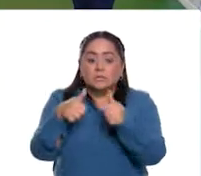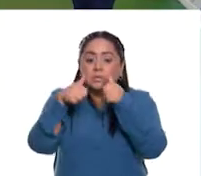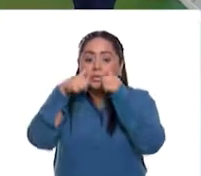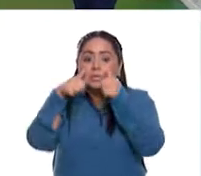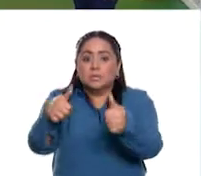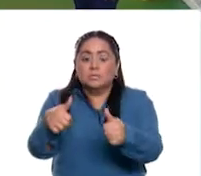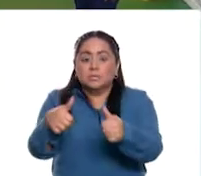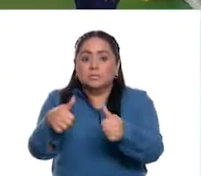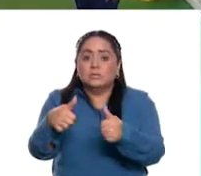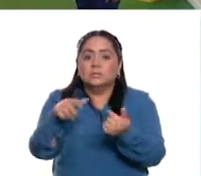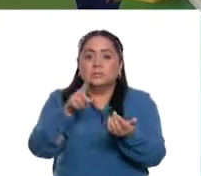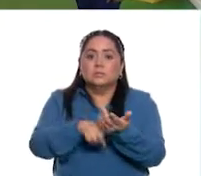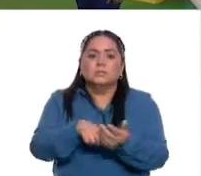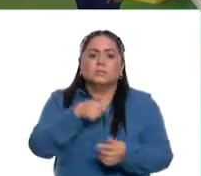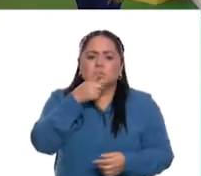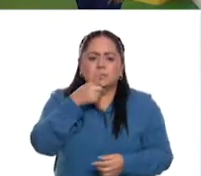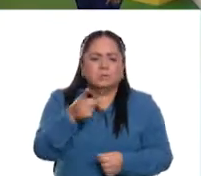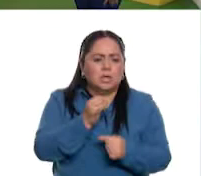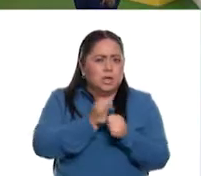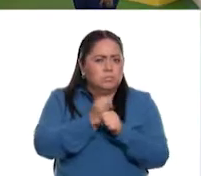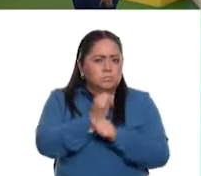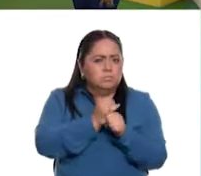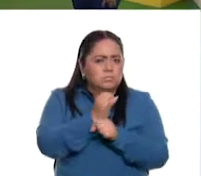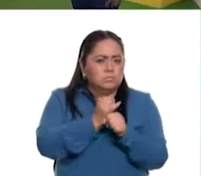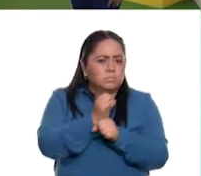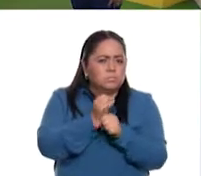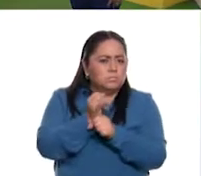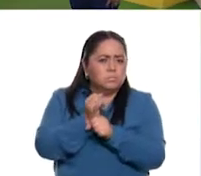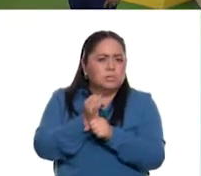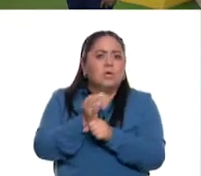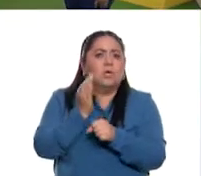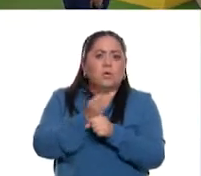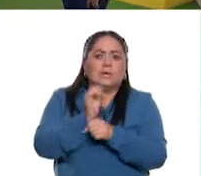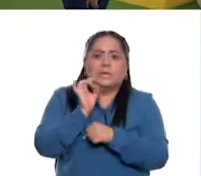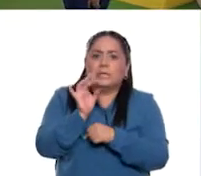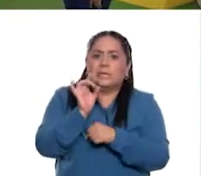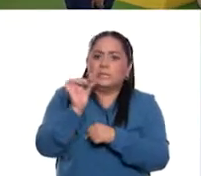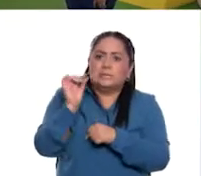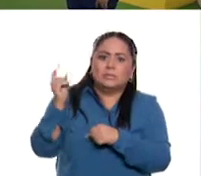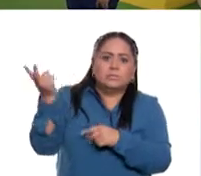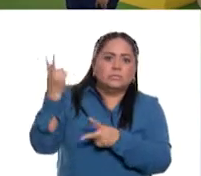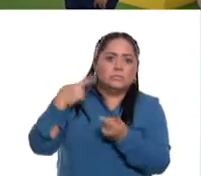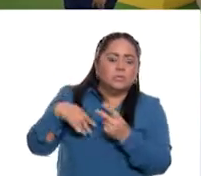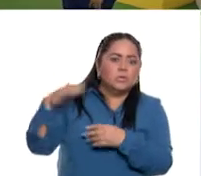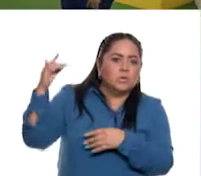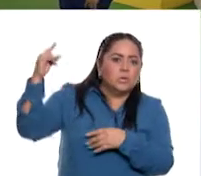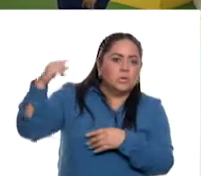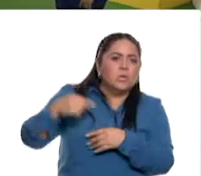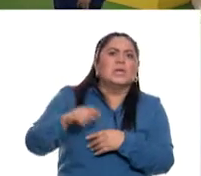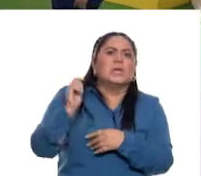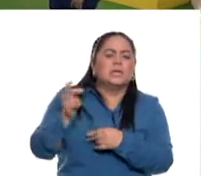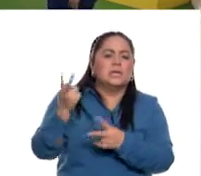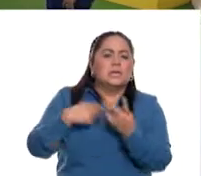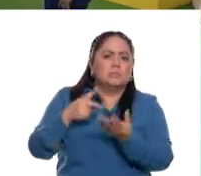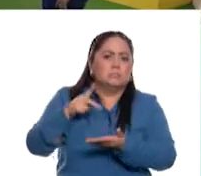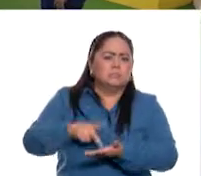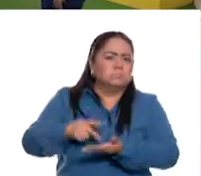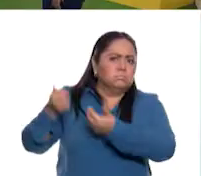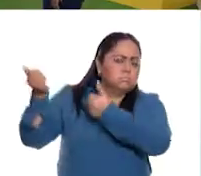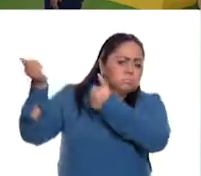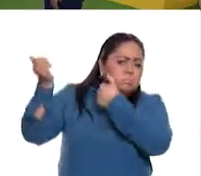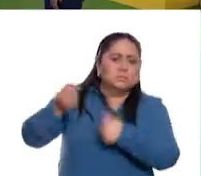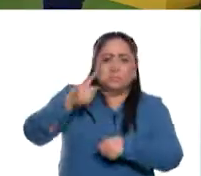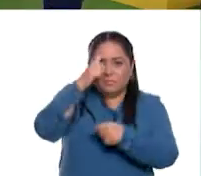atención. La tripulación de exploradores está a unos minutos de aterrizar. Trae un enorme cargamento